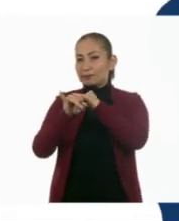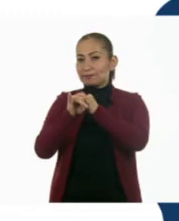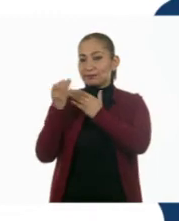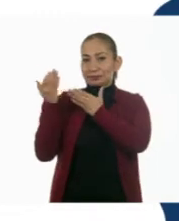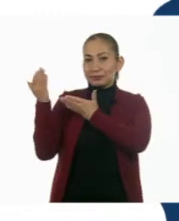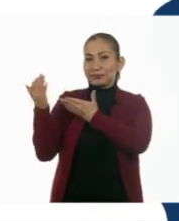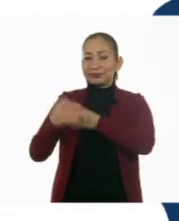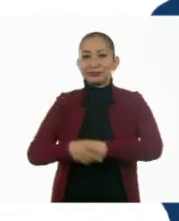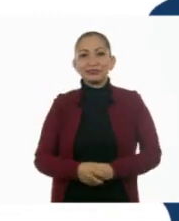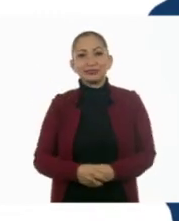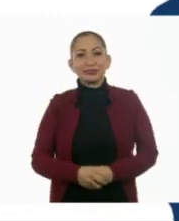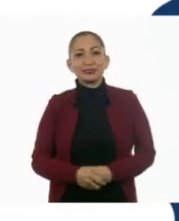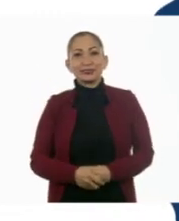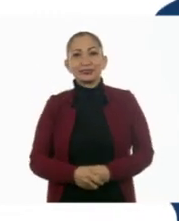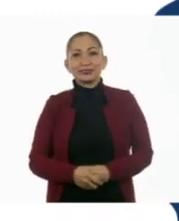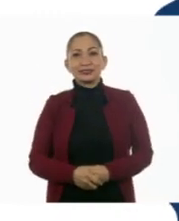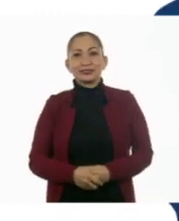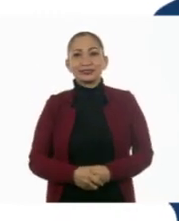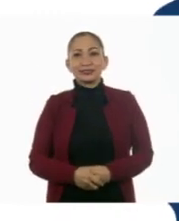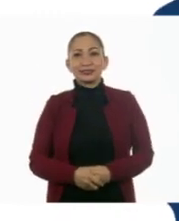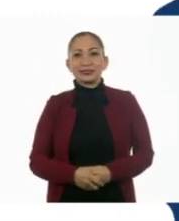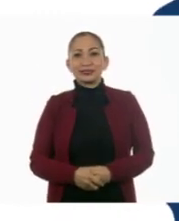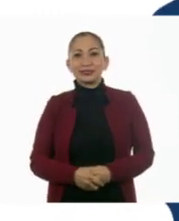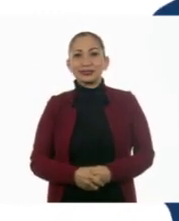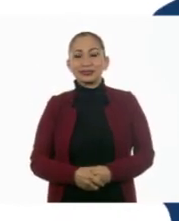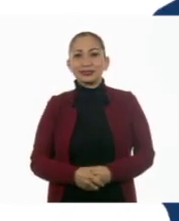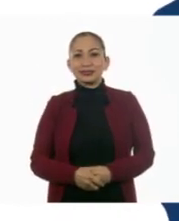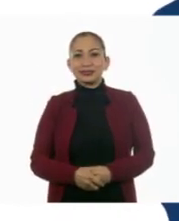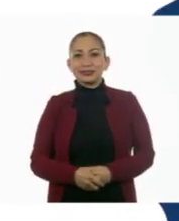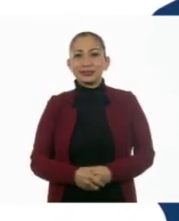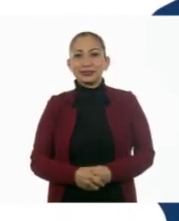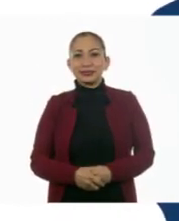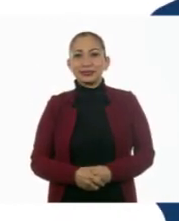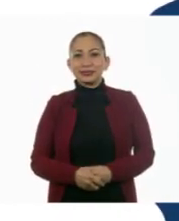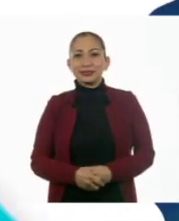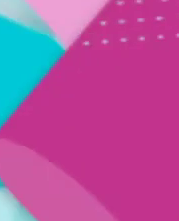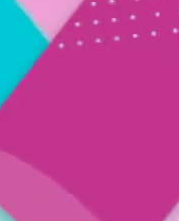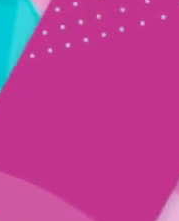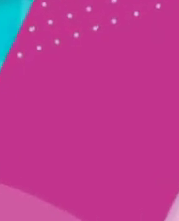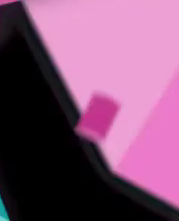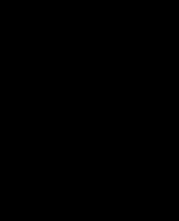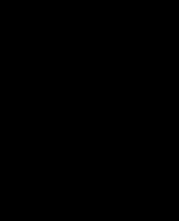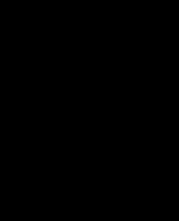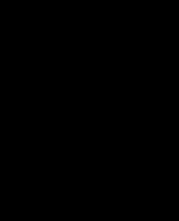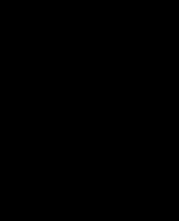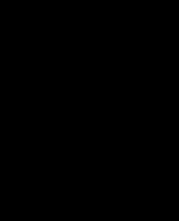en la siguiente liga: aprendeencasa.cep.gov.mx.